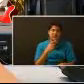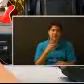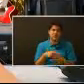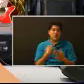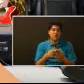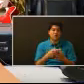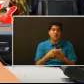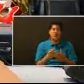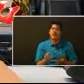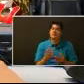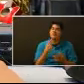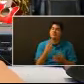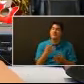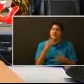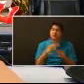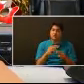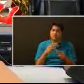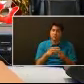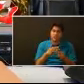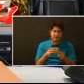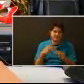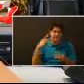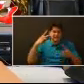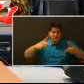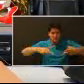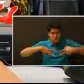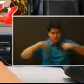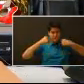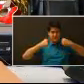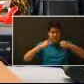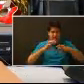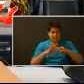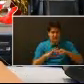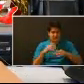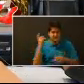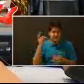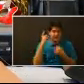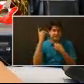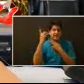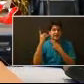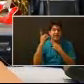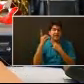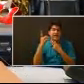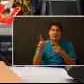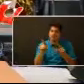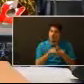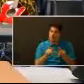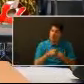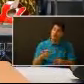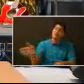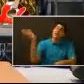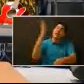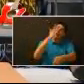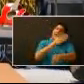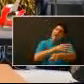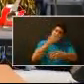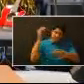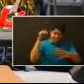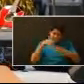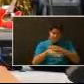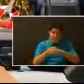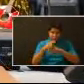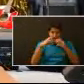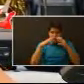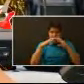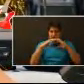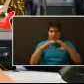los valientes de David. ¿Quiénes son los valientes ahora? Los que entraron a esa cueva de Adulam, los endeudados,